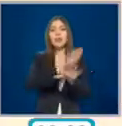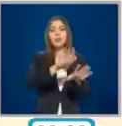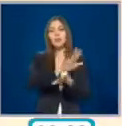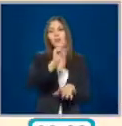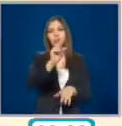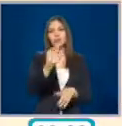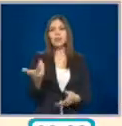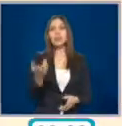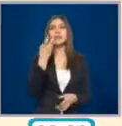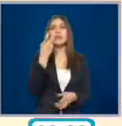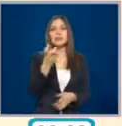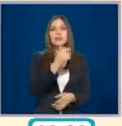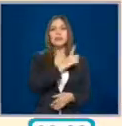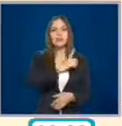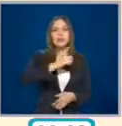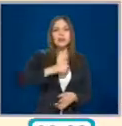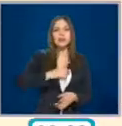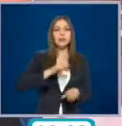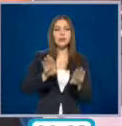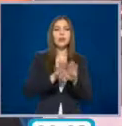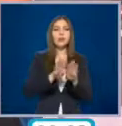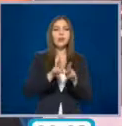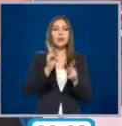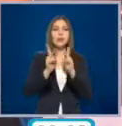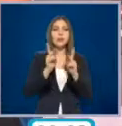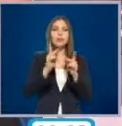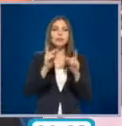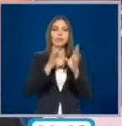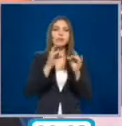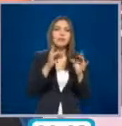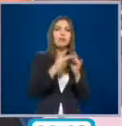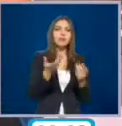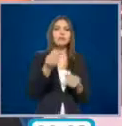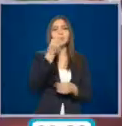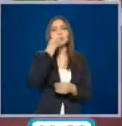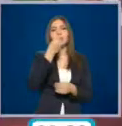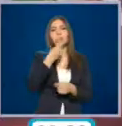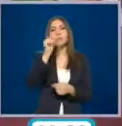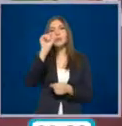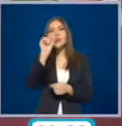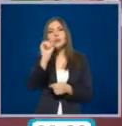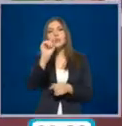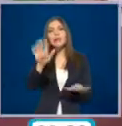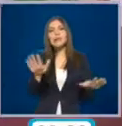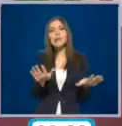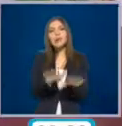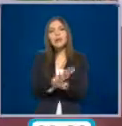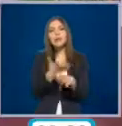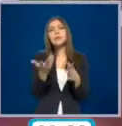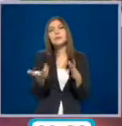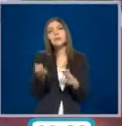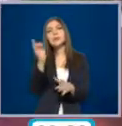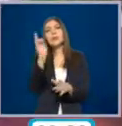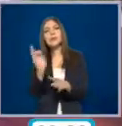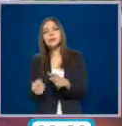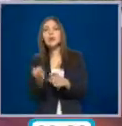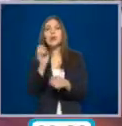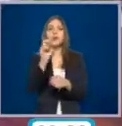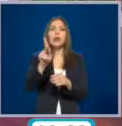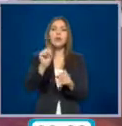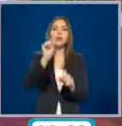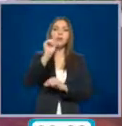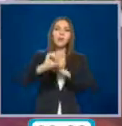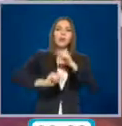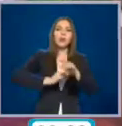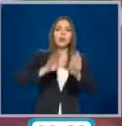cuando entonces tendríamos que doblar un poquito las manitas. Las manitas. ¿no? Y hacer estira y afloje, ¿no? Exacto. Sí. Sí,